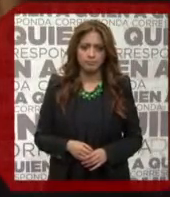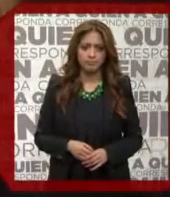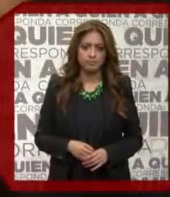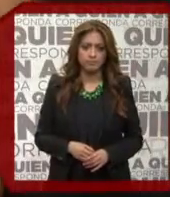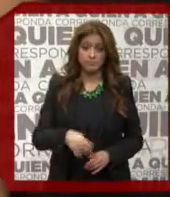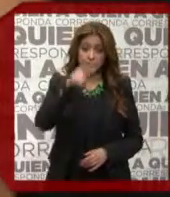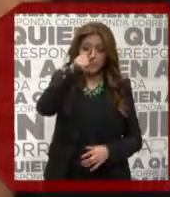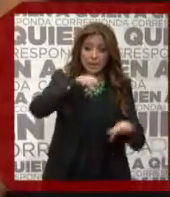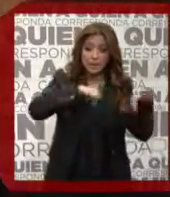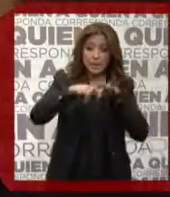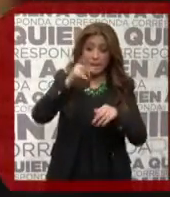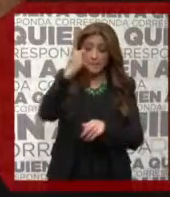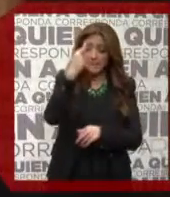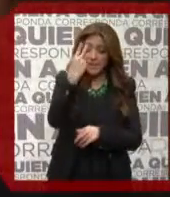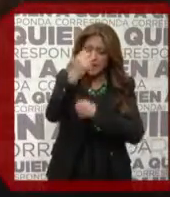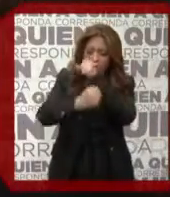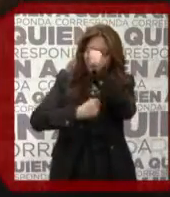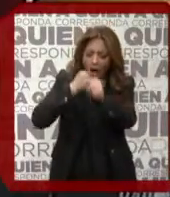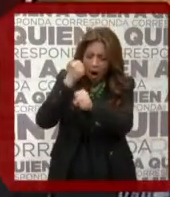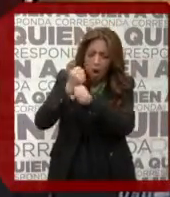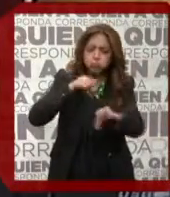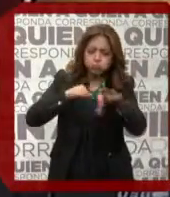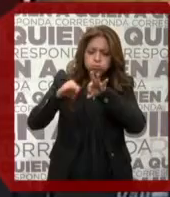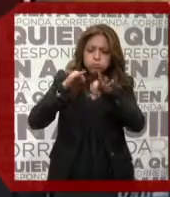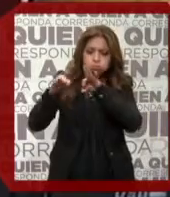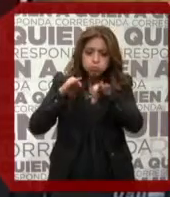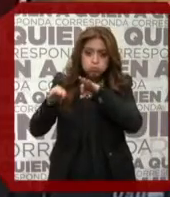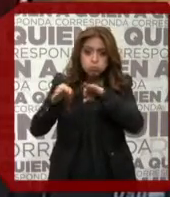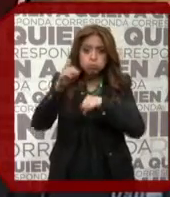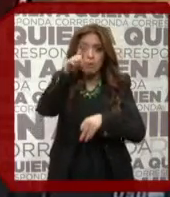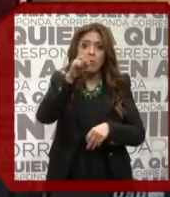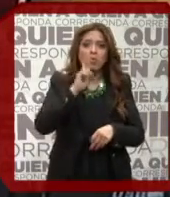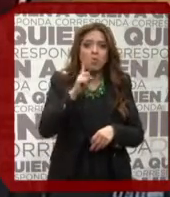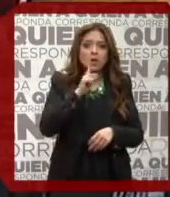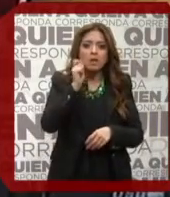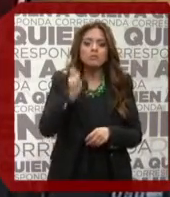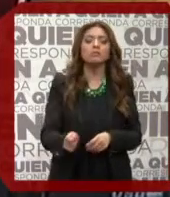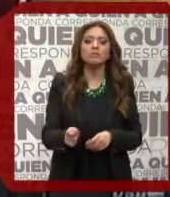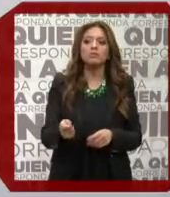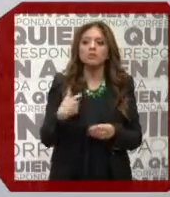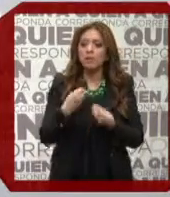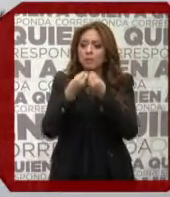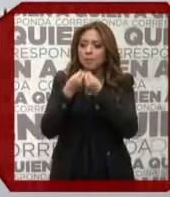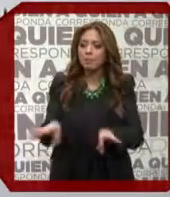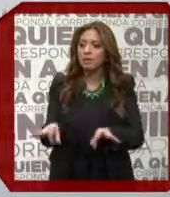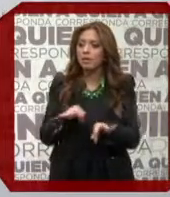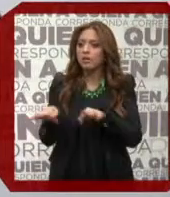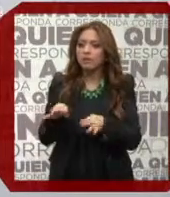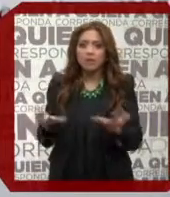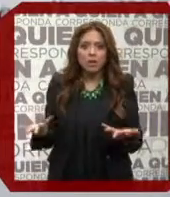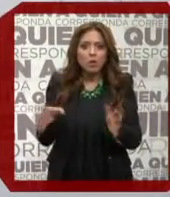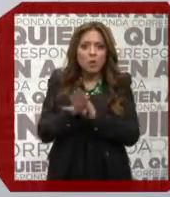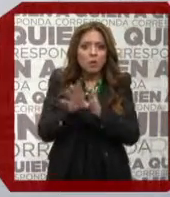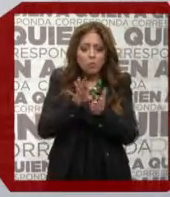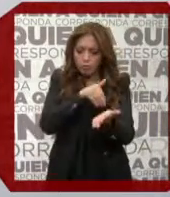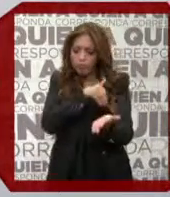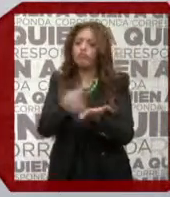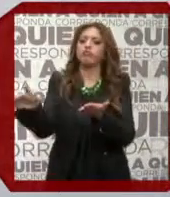Después de 25 años de dedicarse al trabajo, una ciudadana ha perdido la tranquilidad luego de que, señala, fue